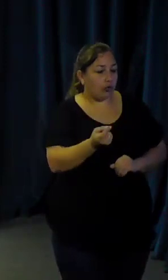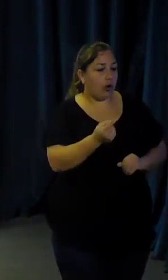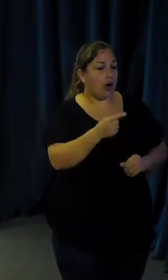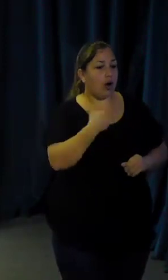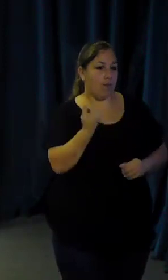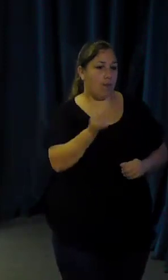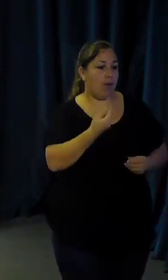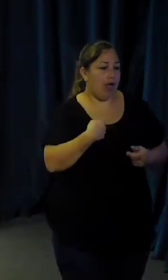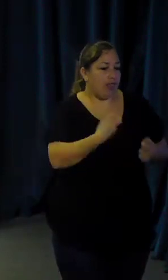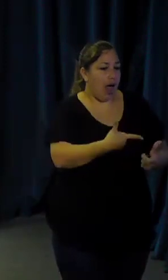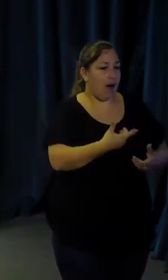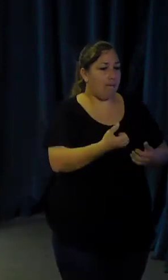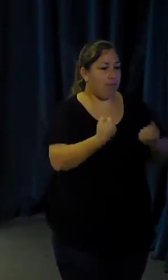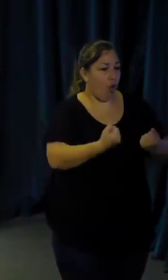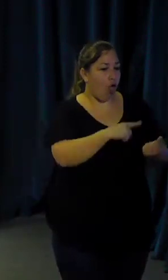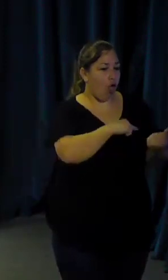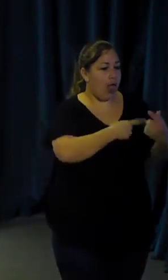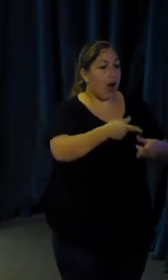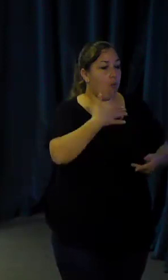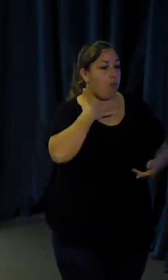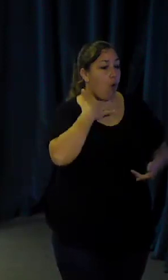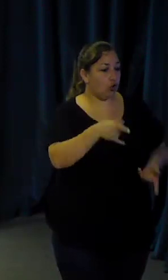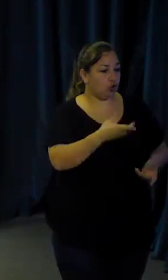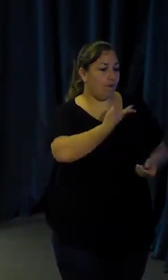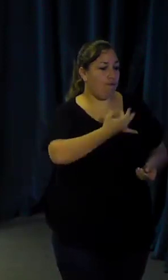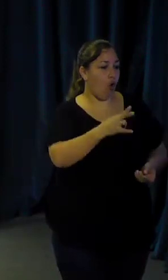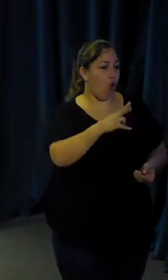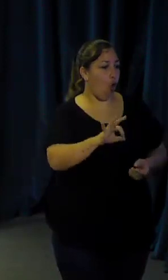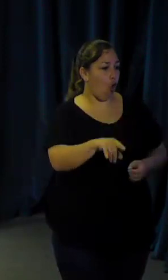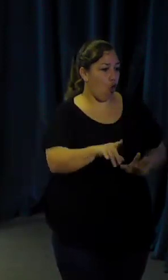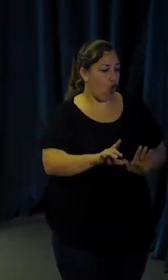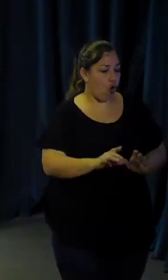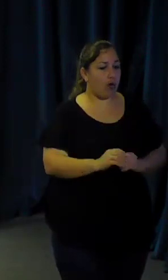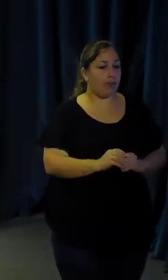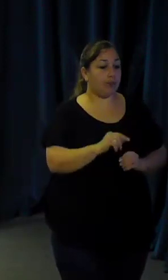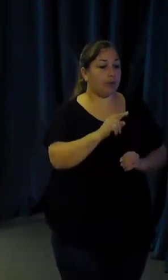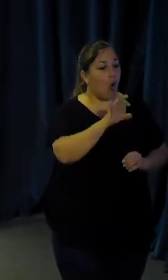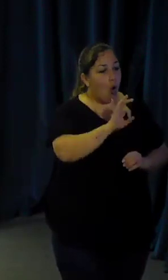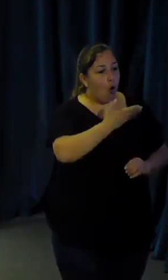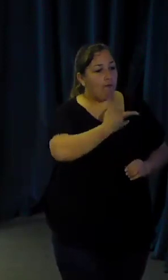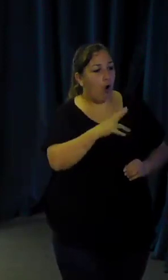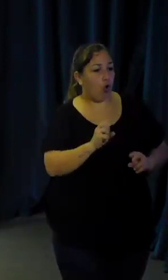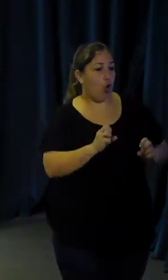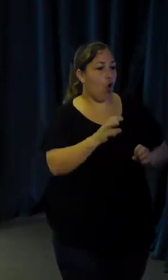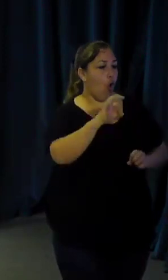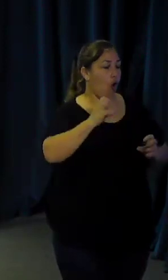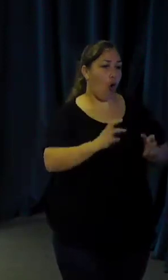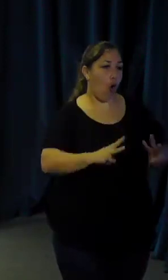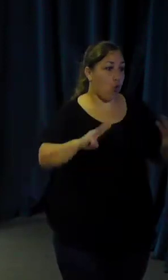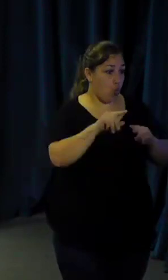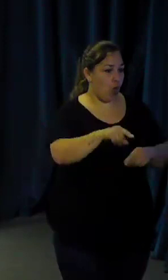voz en foros como el foro regional o como el foro de ONU de gobernanza de Internet,